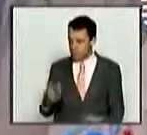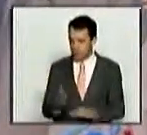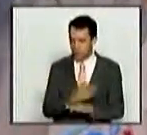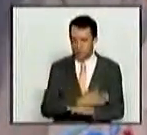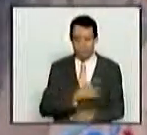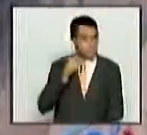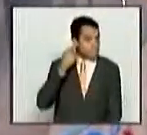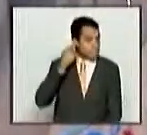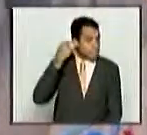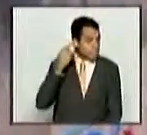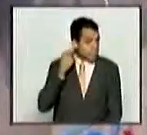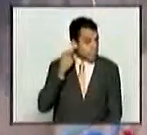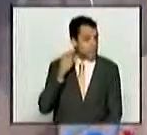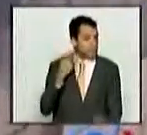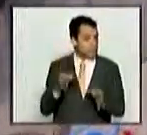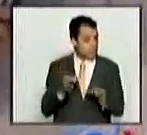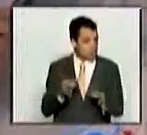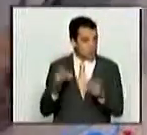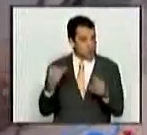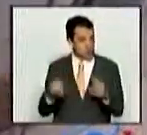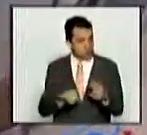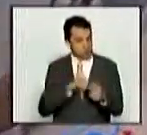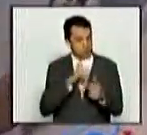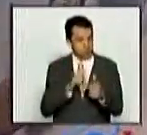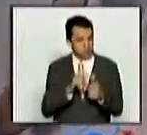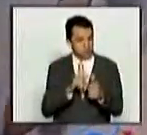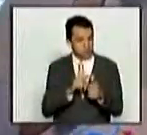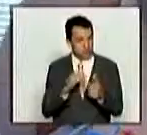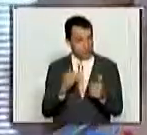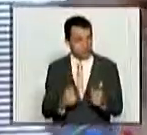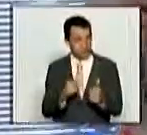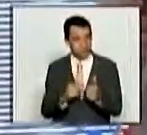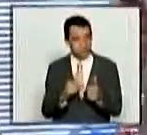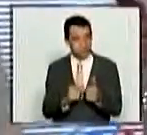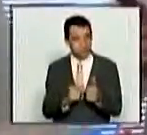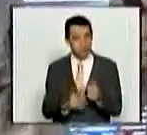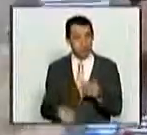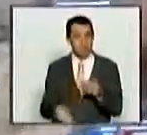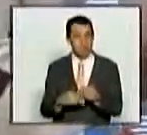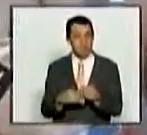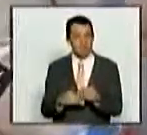aurículo, hablemos un poco y ampliémoslo también con la parte de la acupuntura.